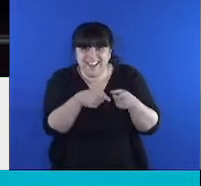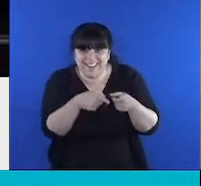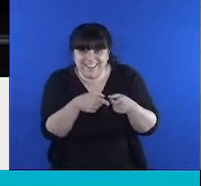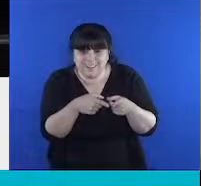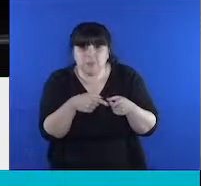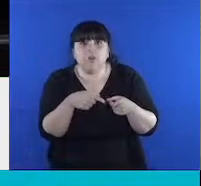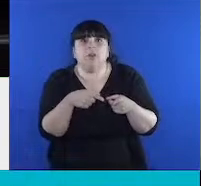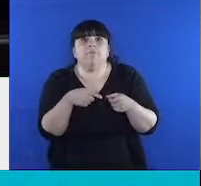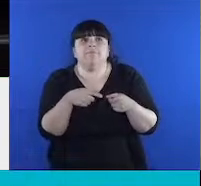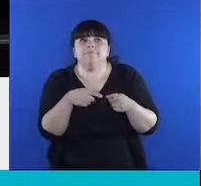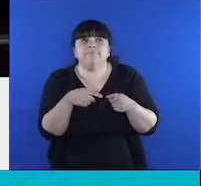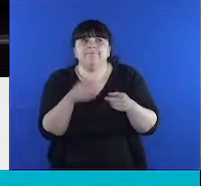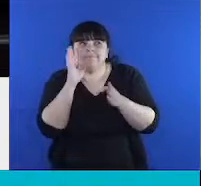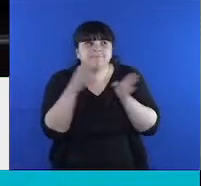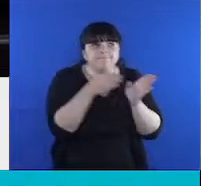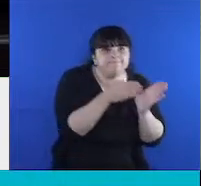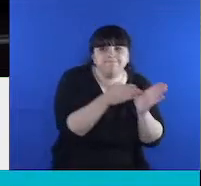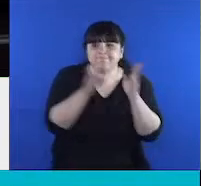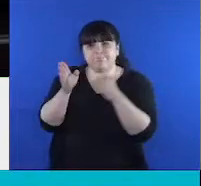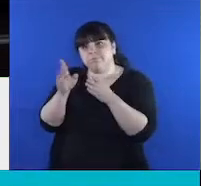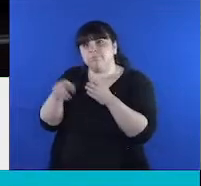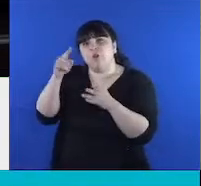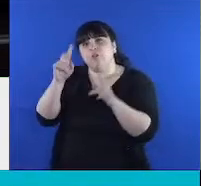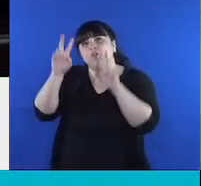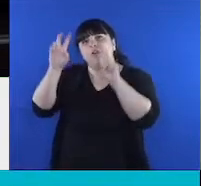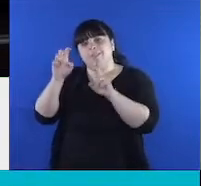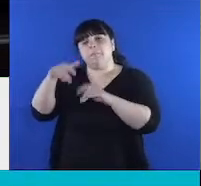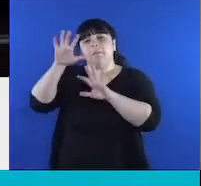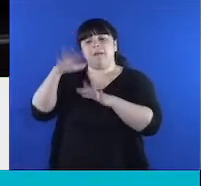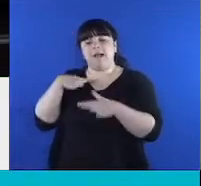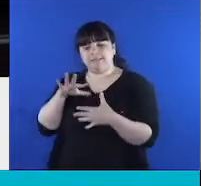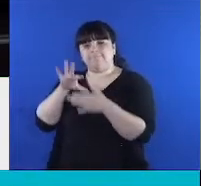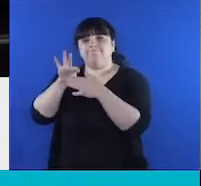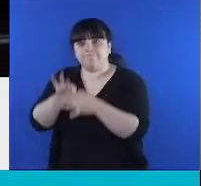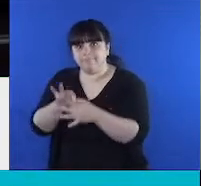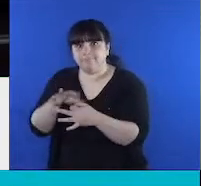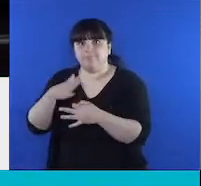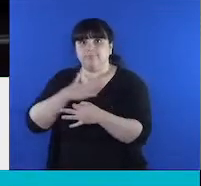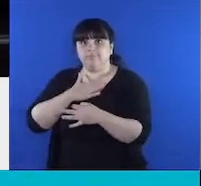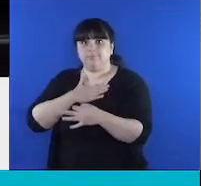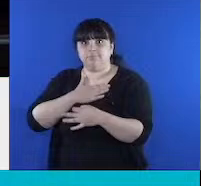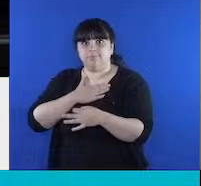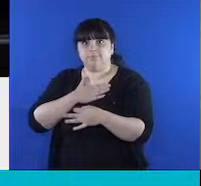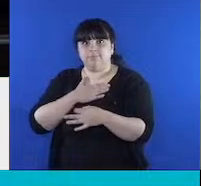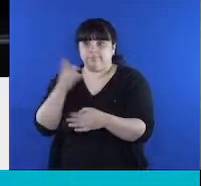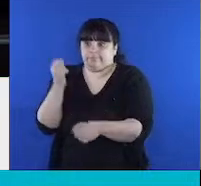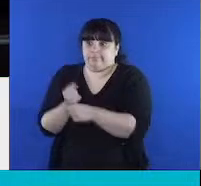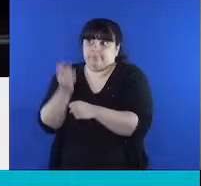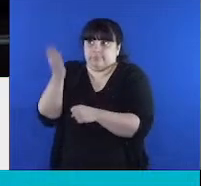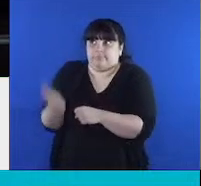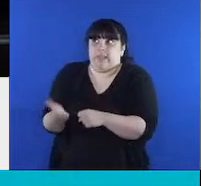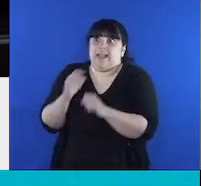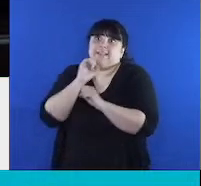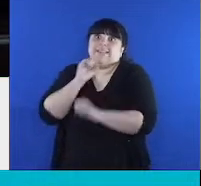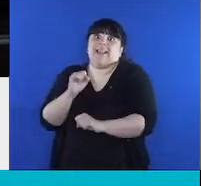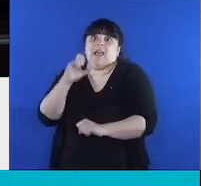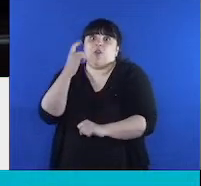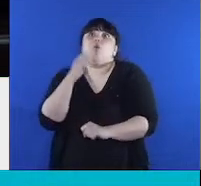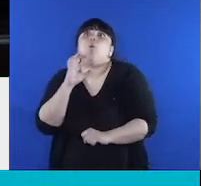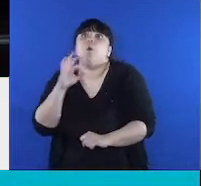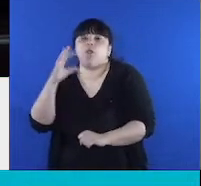temas que le corresponden más por la incumbencia que tiene como secretario de culto. Qué bueno hubiera sido que hubiera hecho un